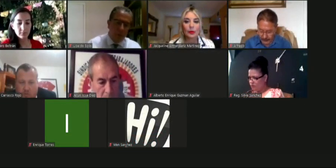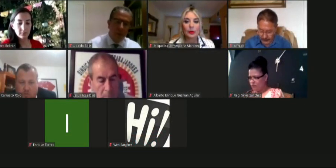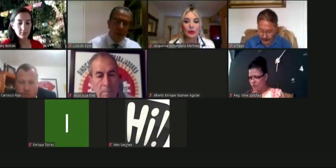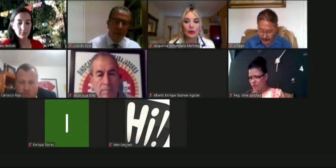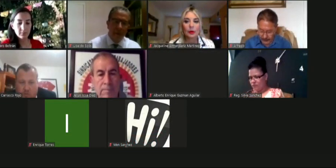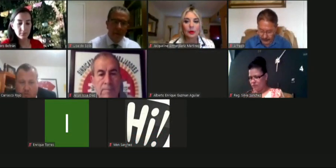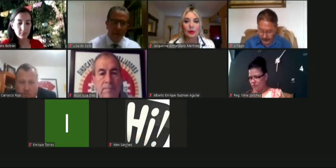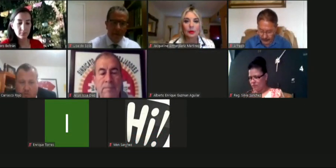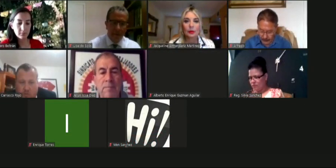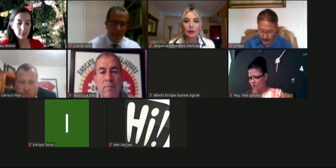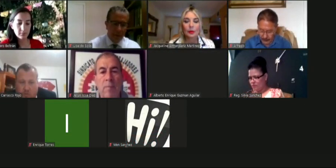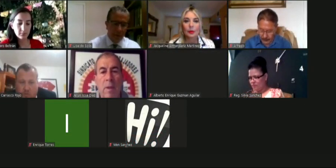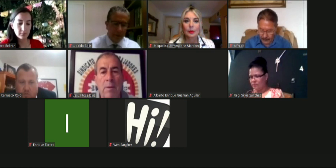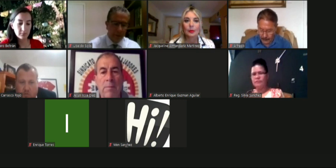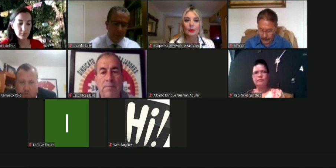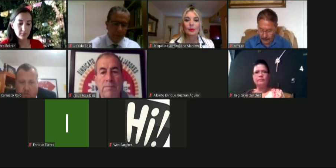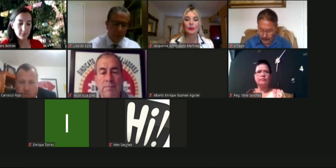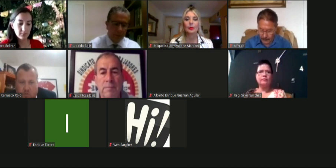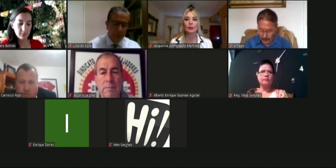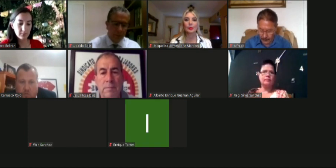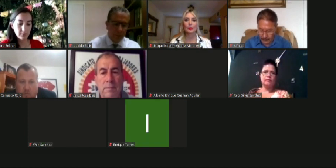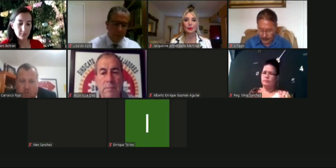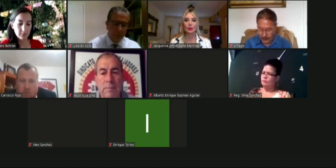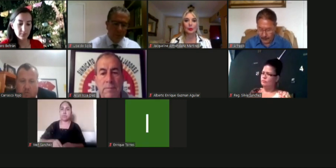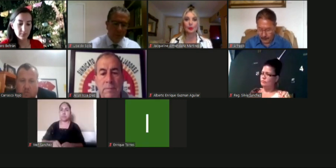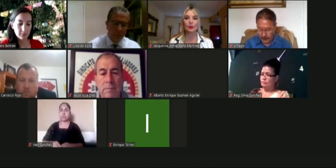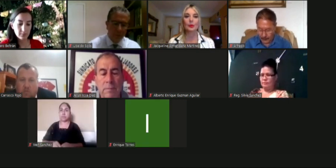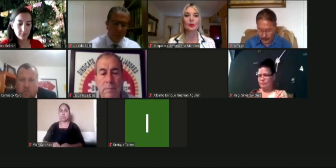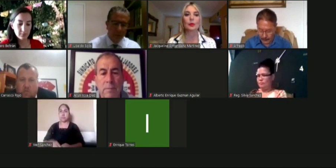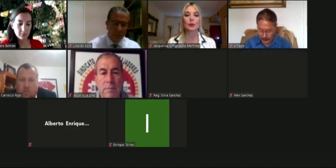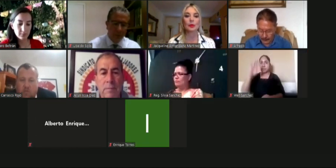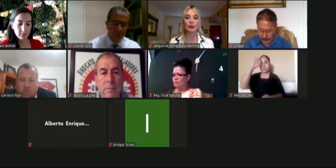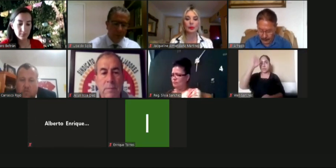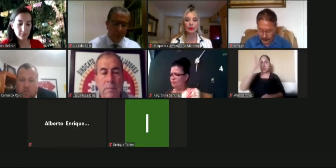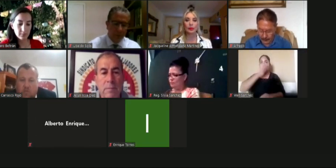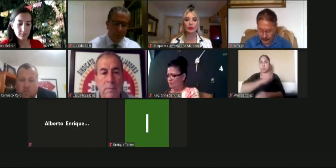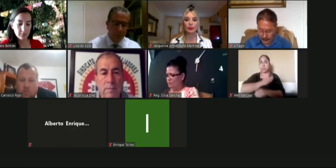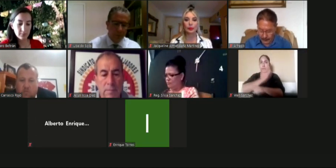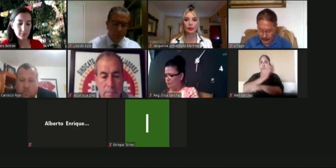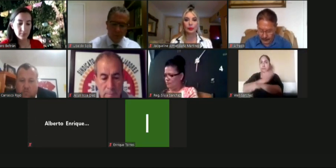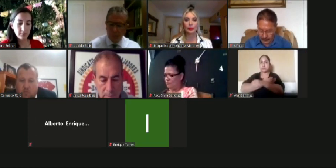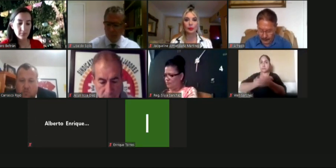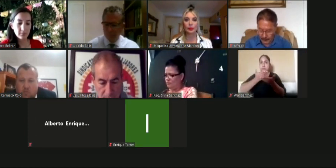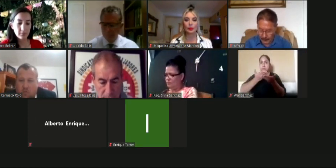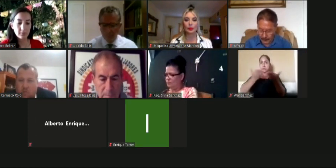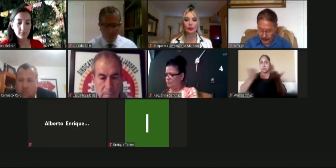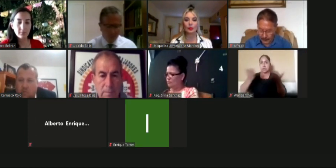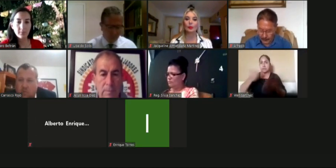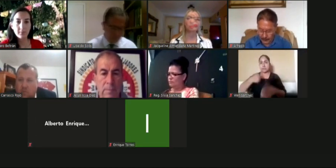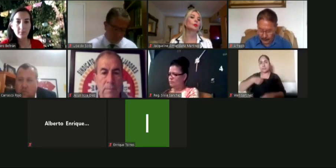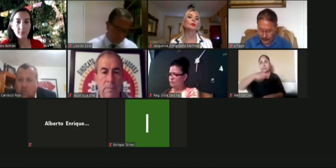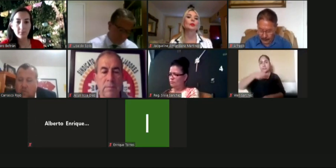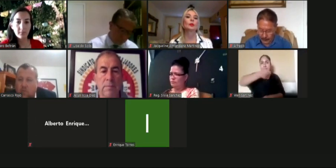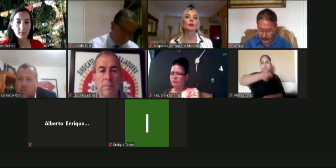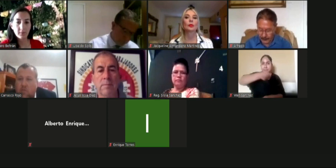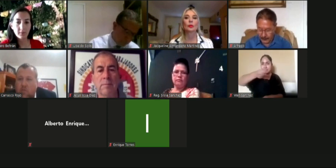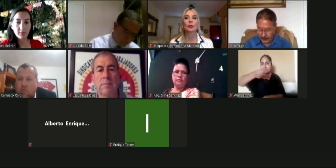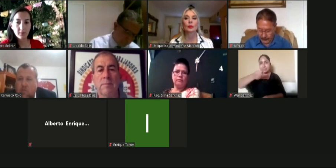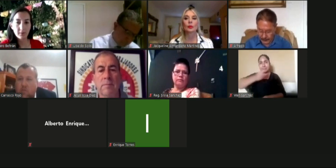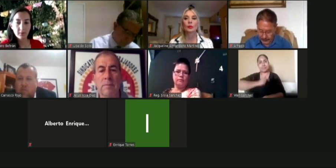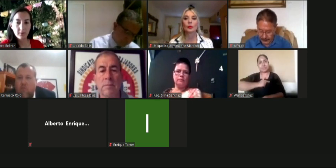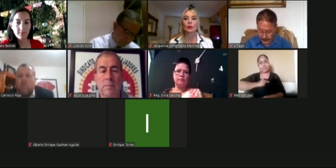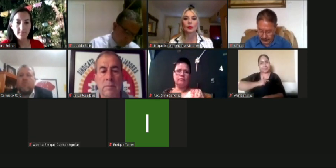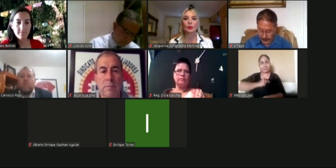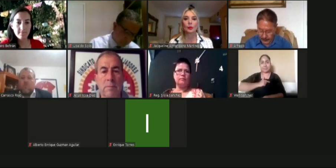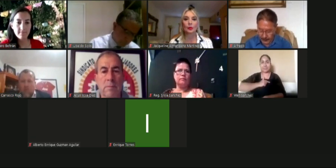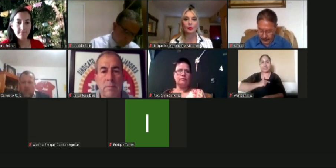Muy buenas tardes a todos. Me da mucho gusto saludar a los regidores, regidoras, síndica